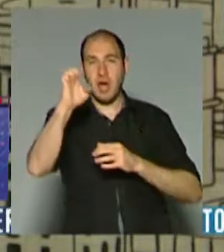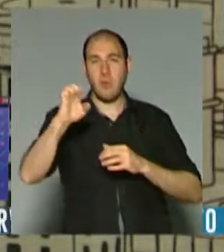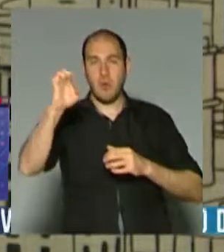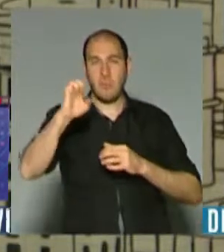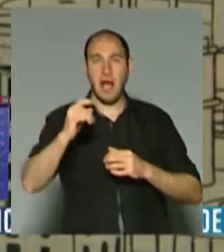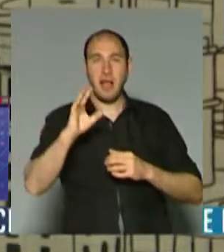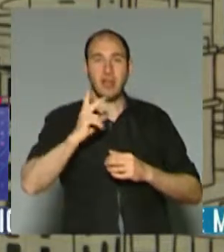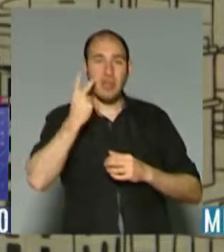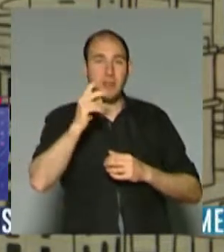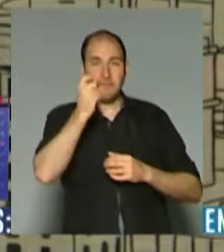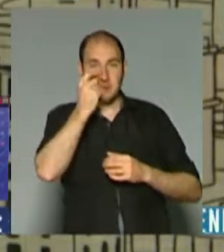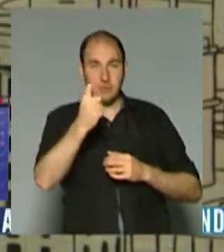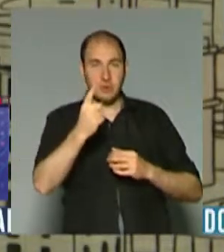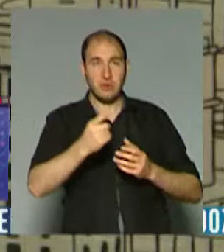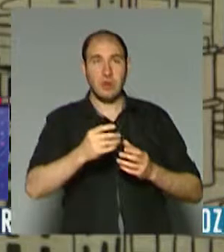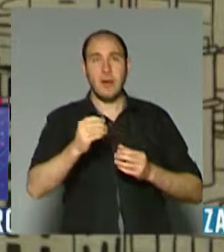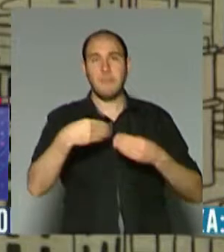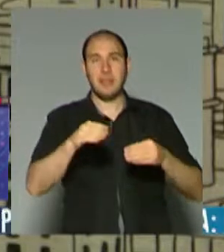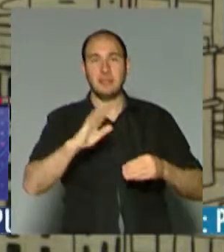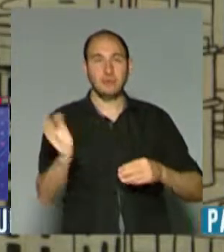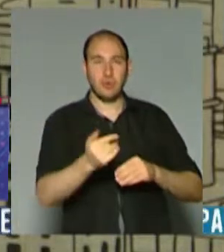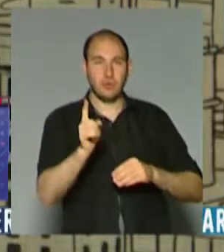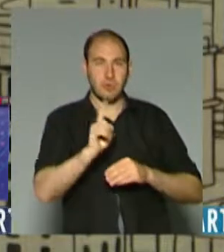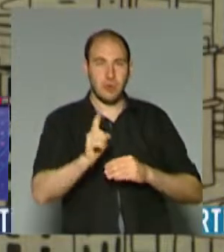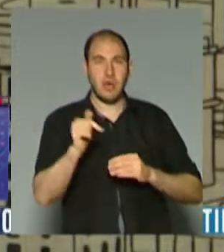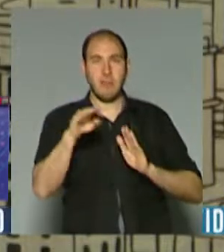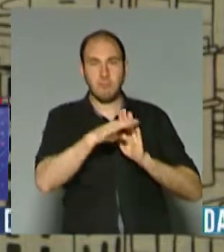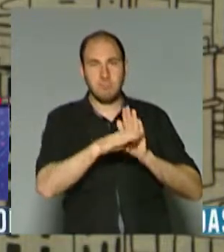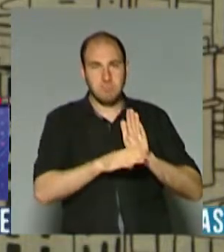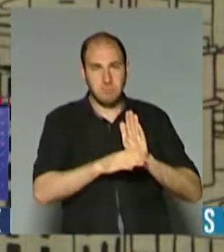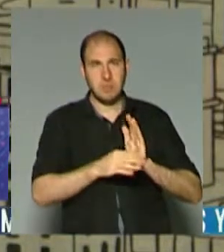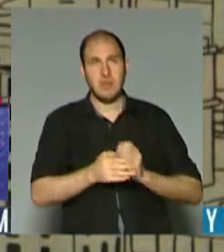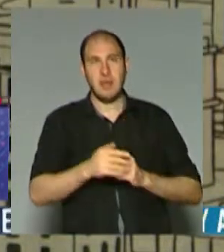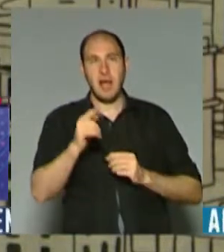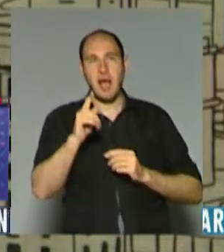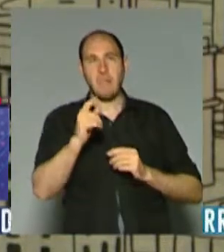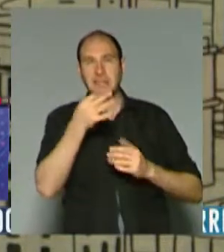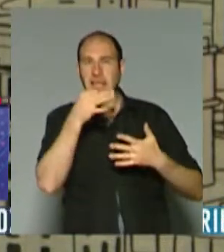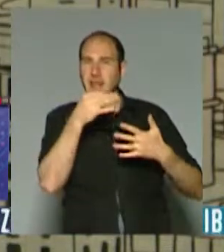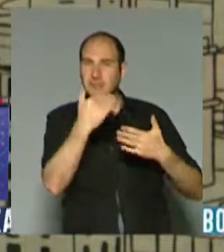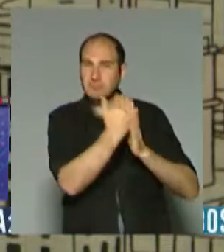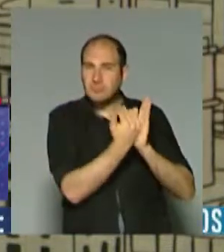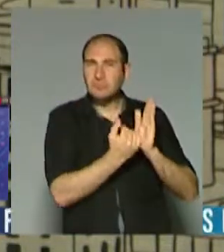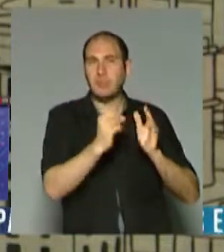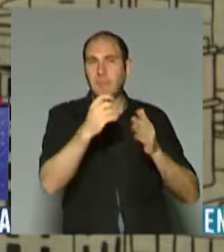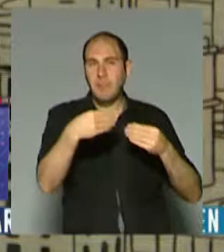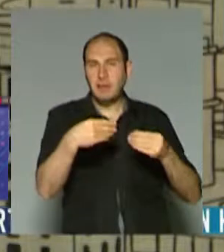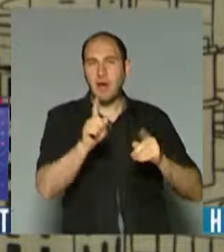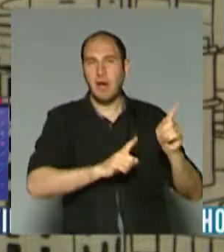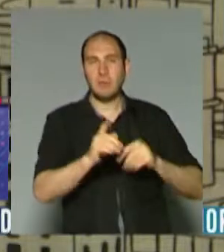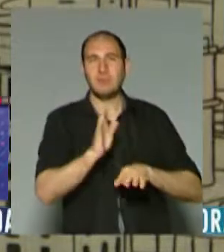Europea para el 2021 no es para todos los plásticos, sino que están estipulados un listado de plásticos, sí,